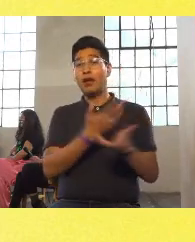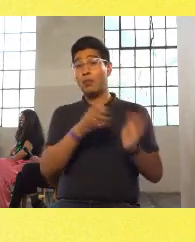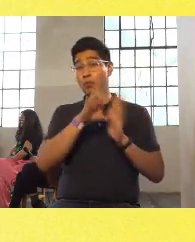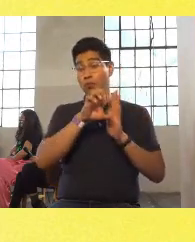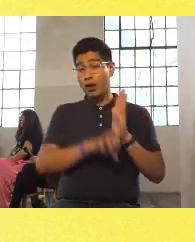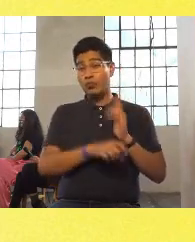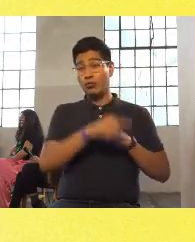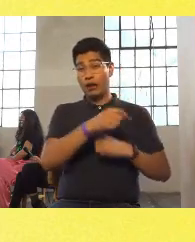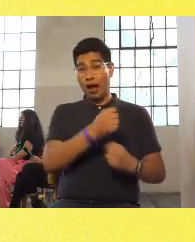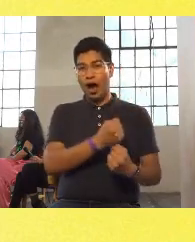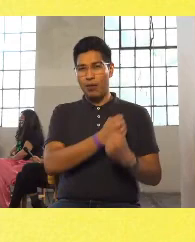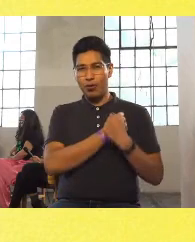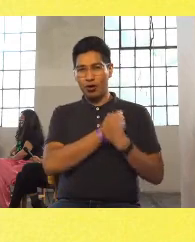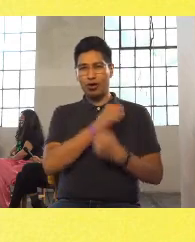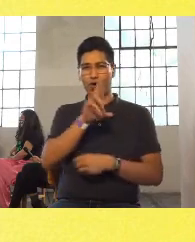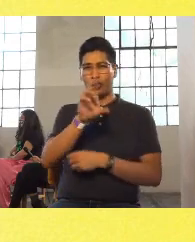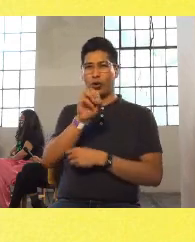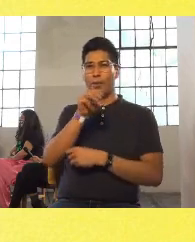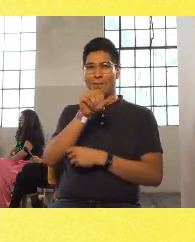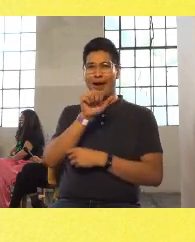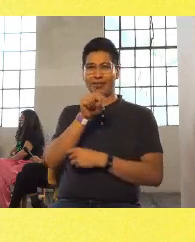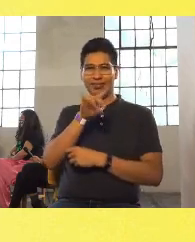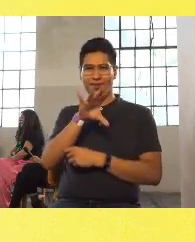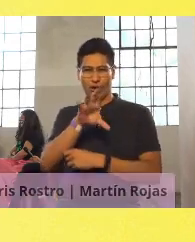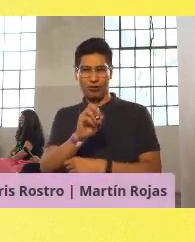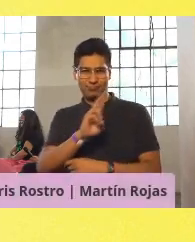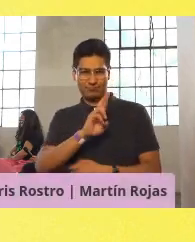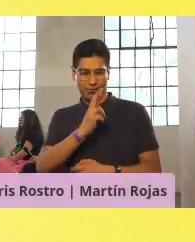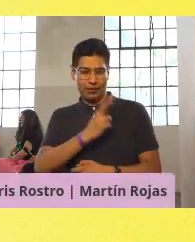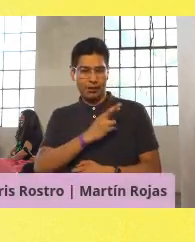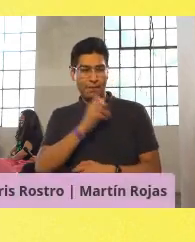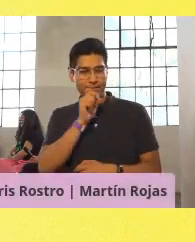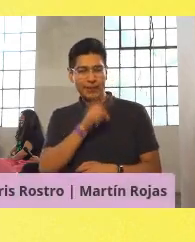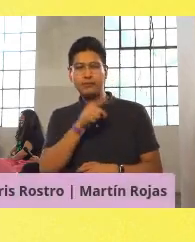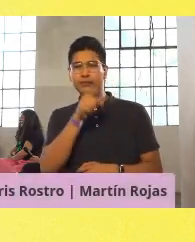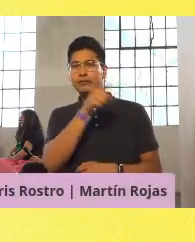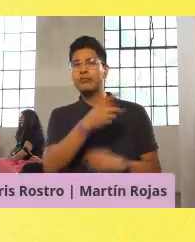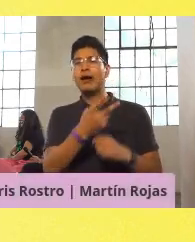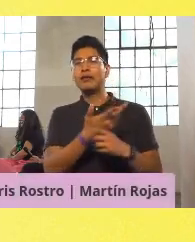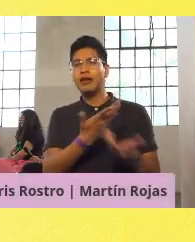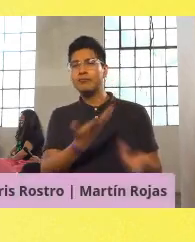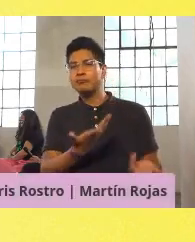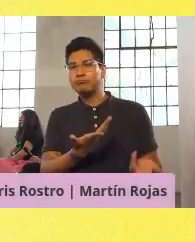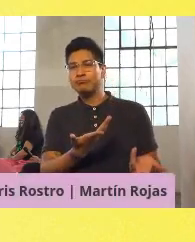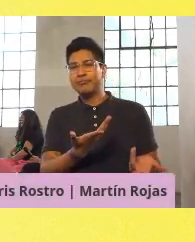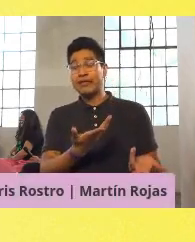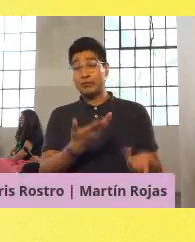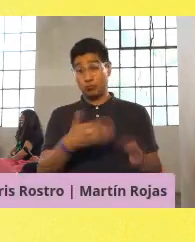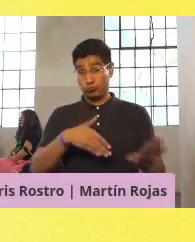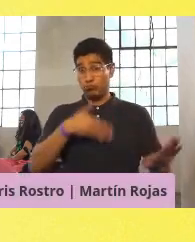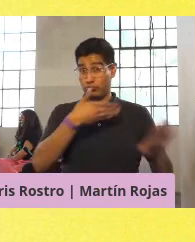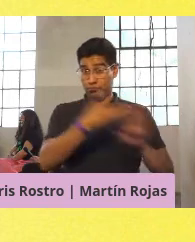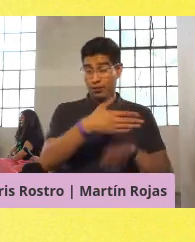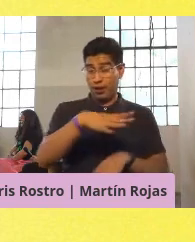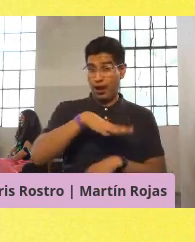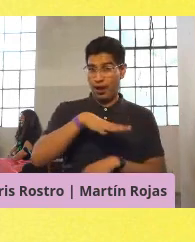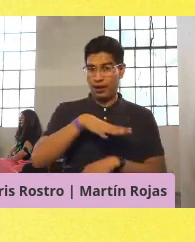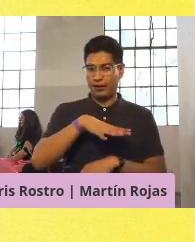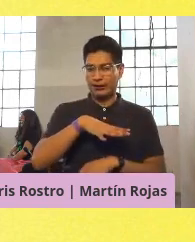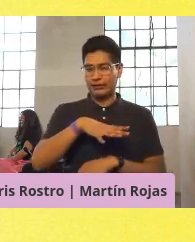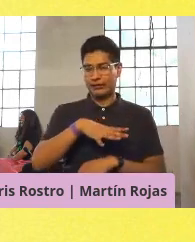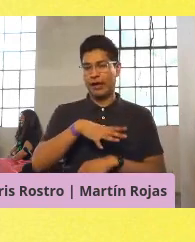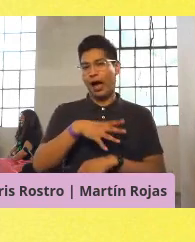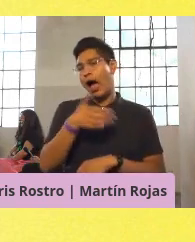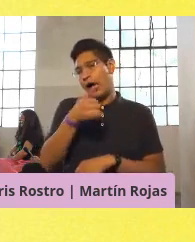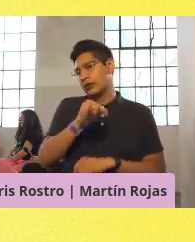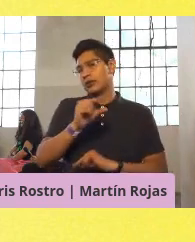violencia digital, ¿no? Y como, bueno, un chorro de cosas. Entonces, pues creo que eso también hay como un proyecto ahí como